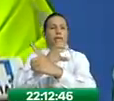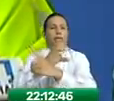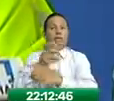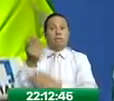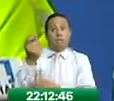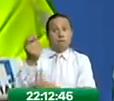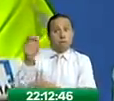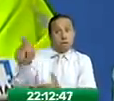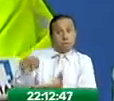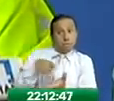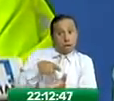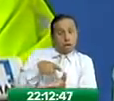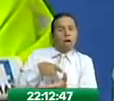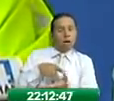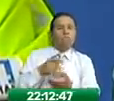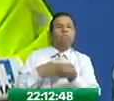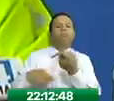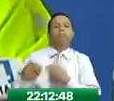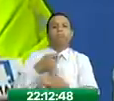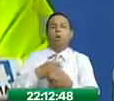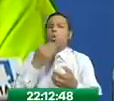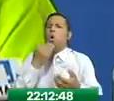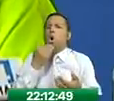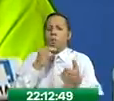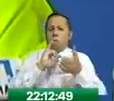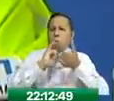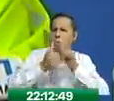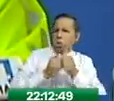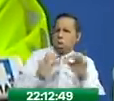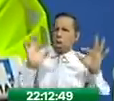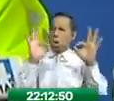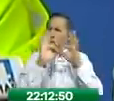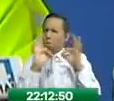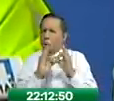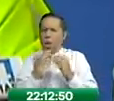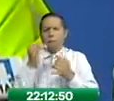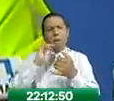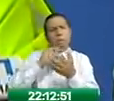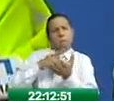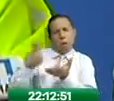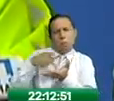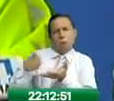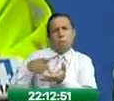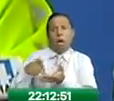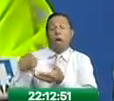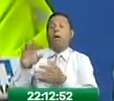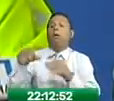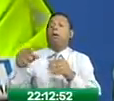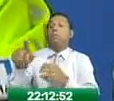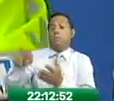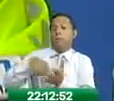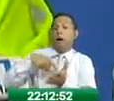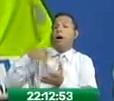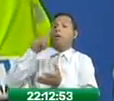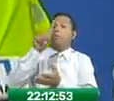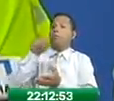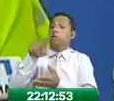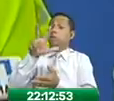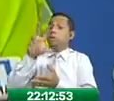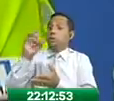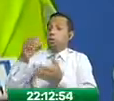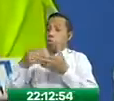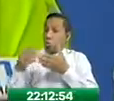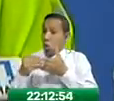organización utilizaba redes sociales y las personas interesadas tenían que pagar un valor aproximado de $1,300 para que su carnet